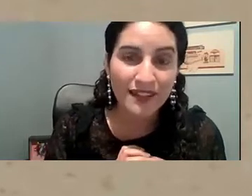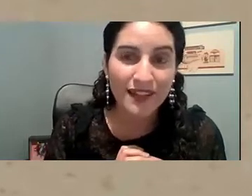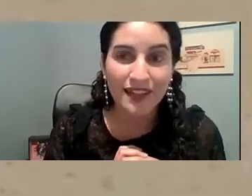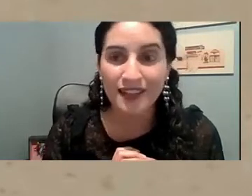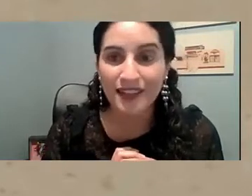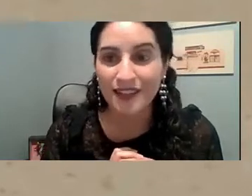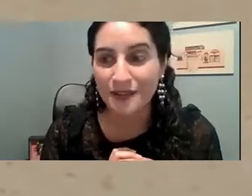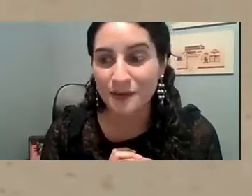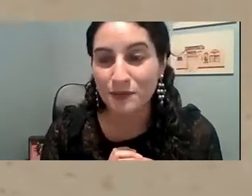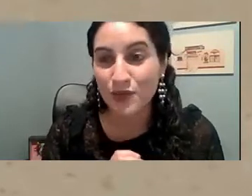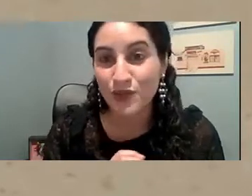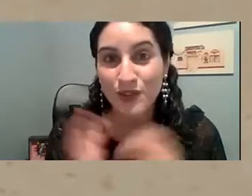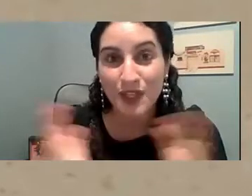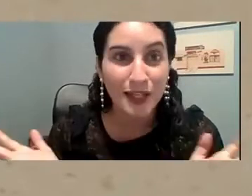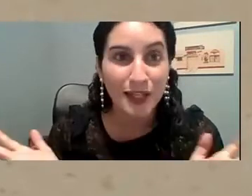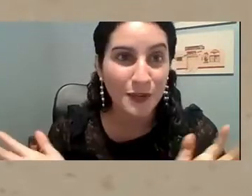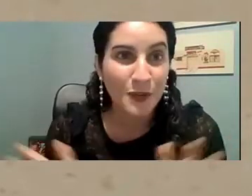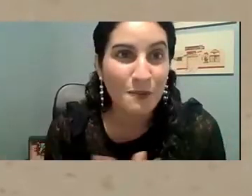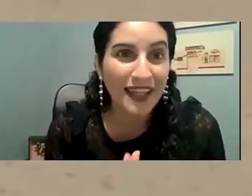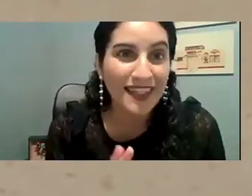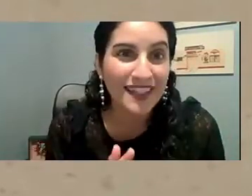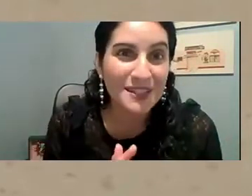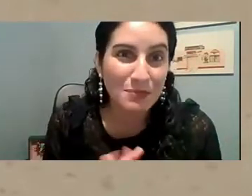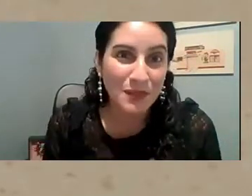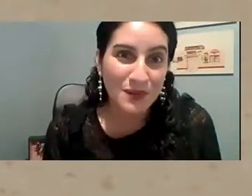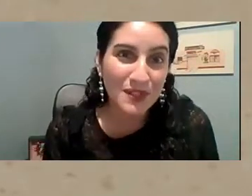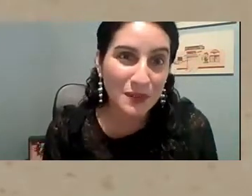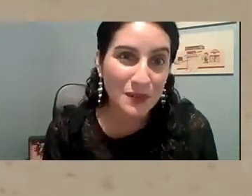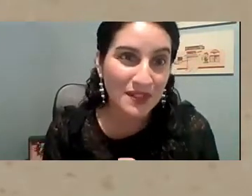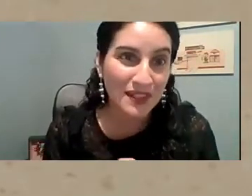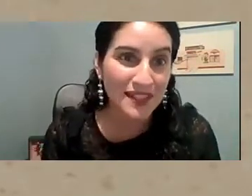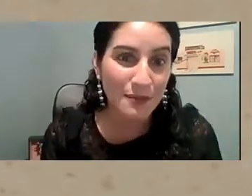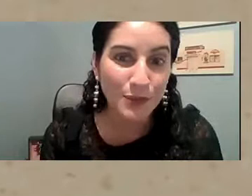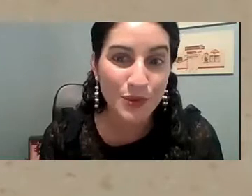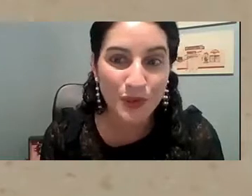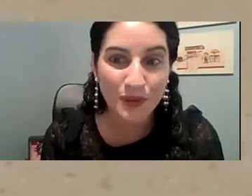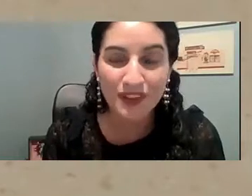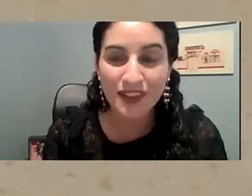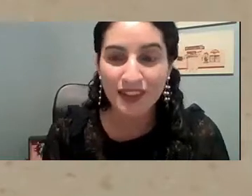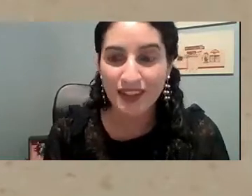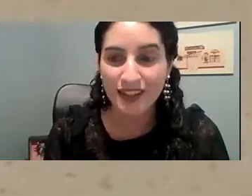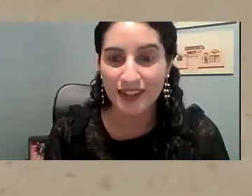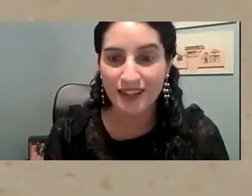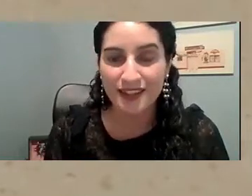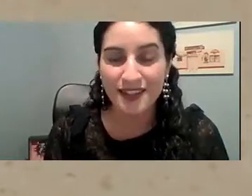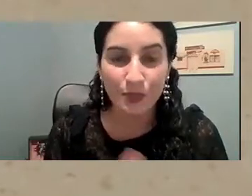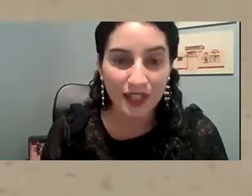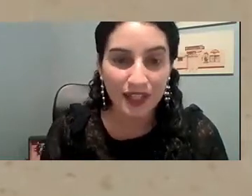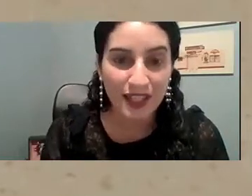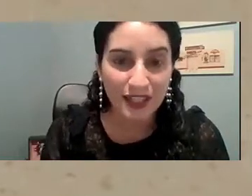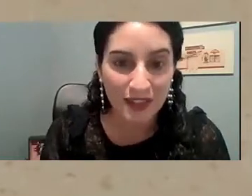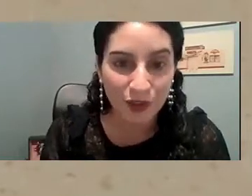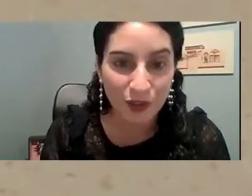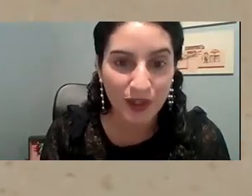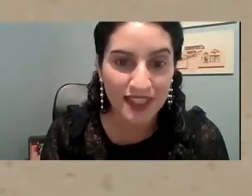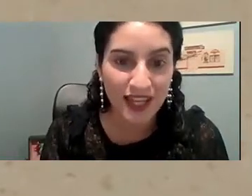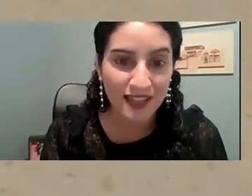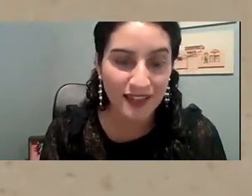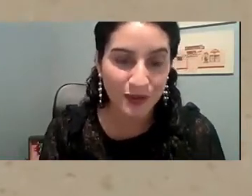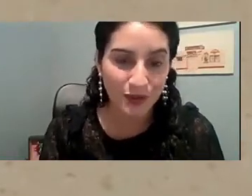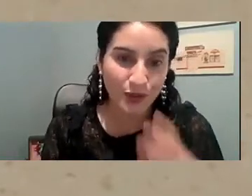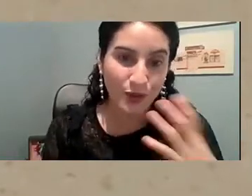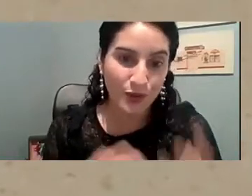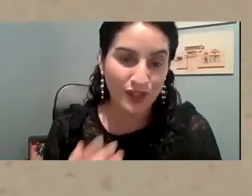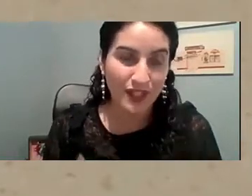ciudad, no sé si hay alguien de otro país, pero sí nos interesa mucho. Si pueden ir escribiéndolo en el